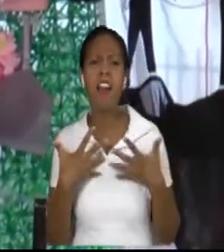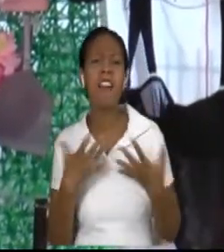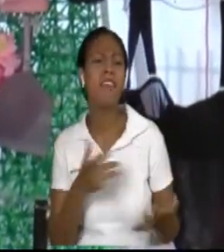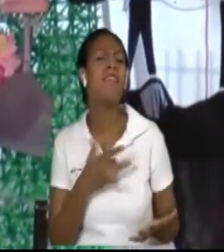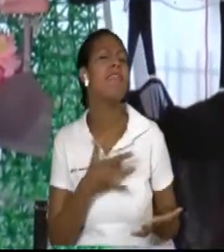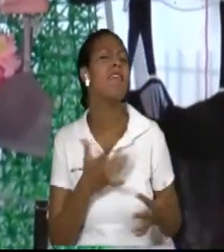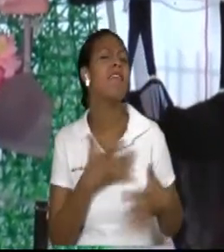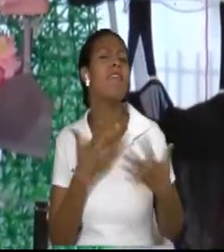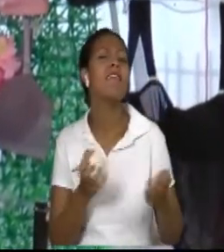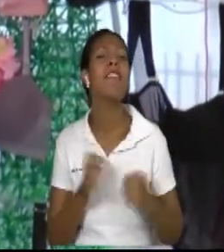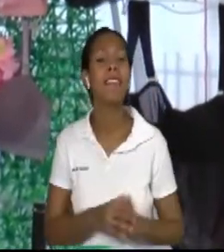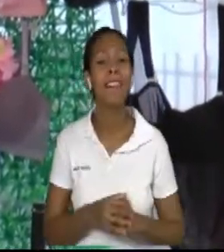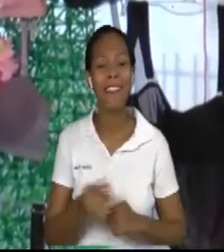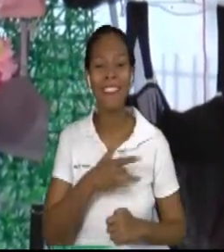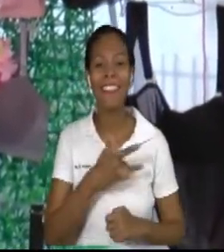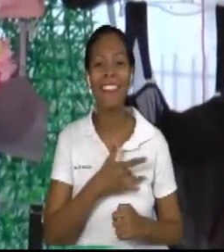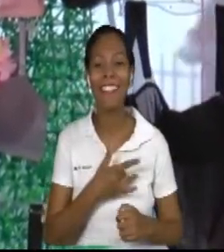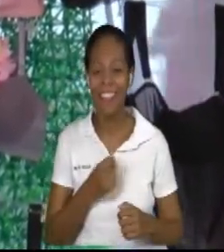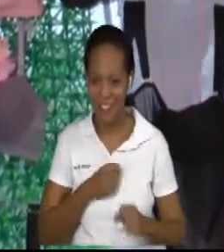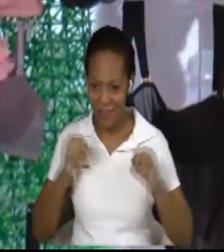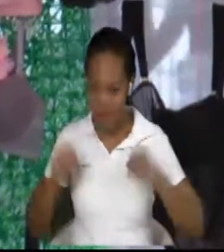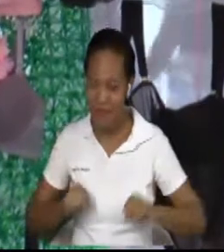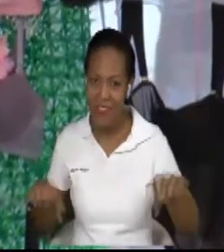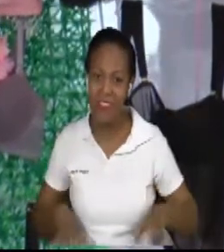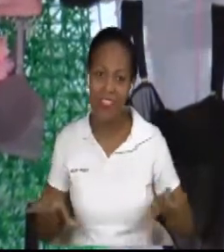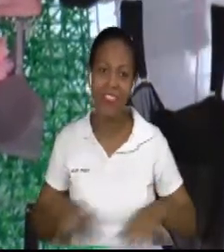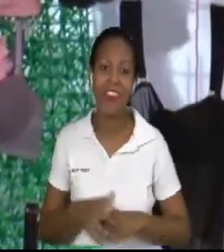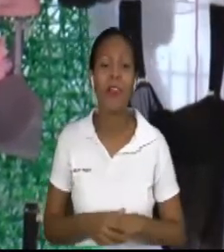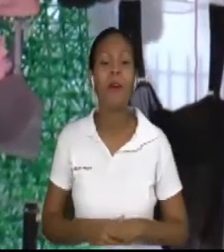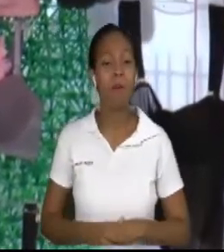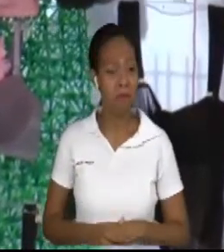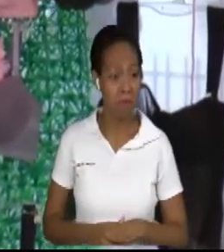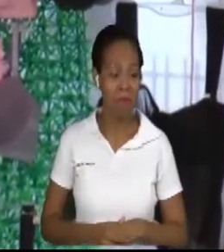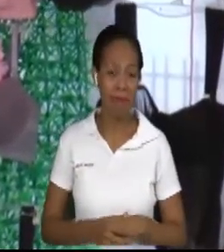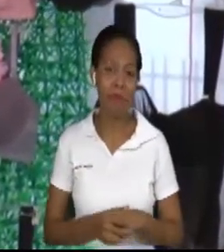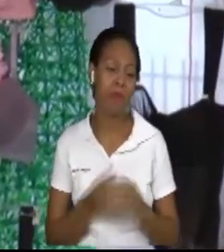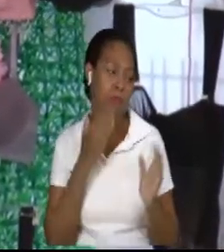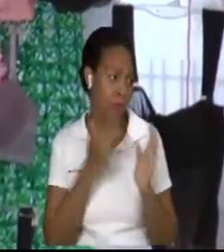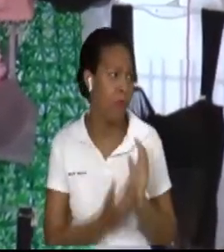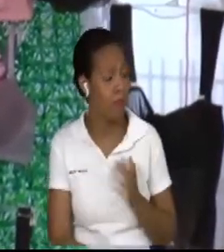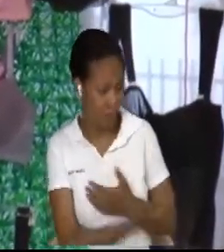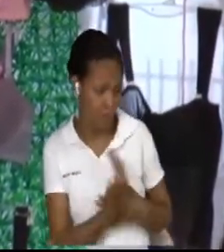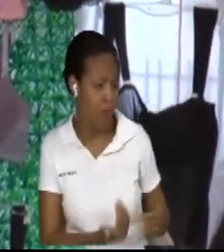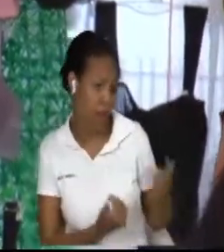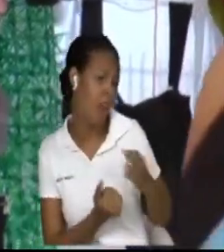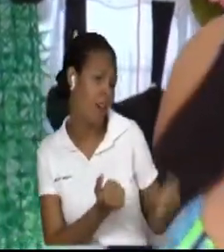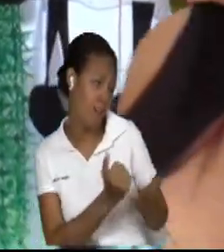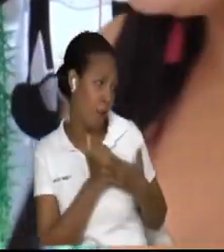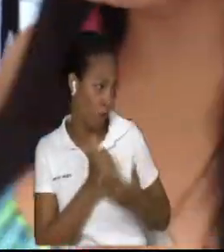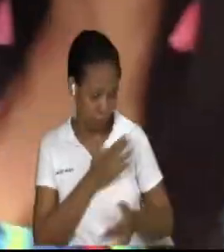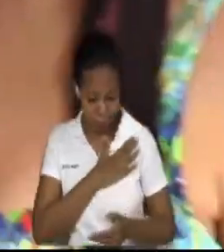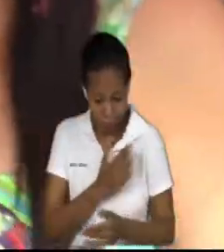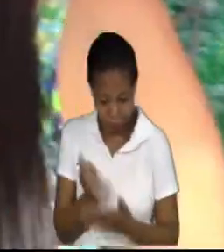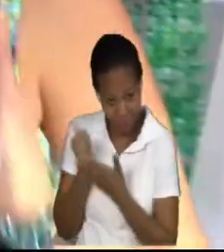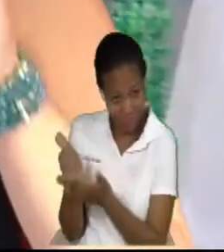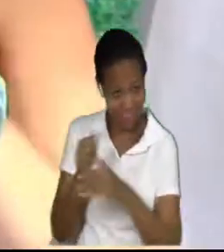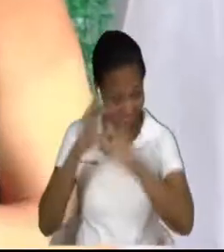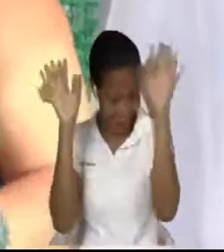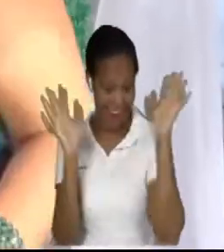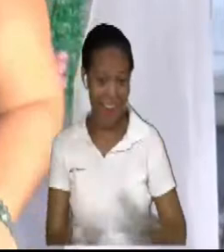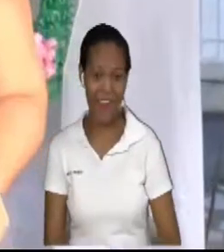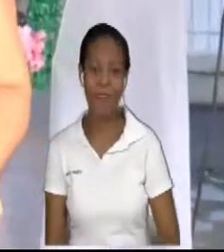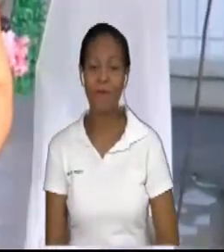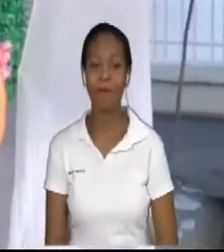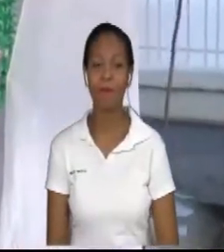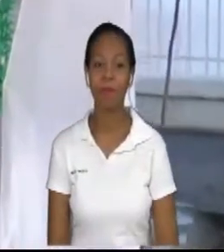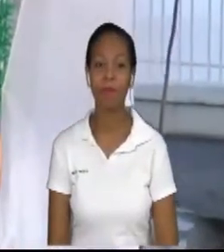siempre personas dispuestas a que nos apoyen, simplemente es tocar y decir, vengan, ayúdenos, no sé qué, y ahí estamos dispuestas. Bueno, más adelantico